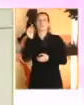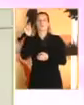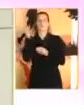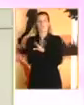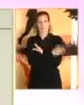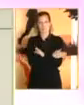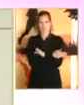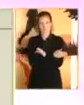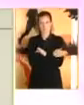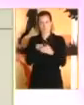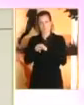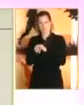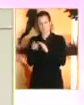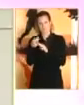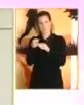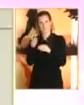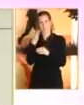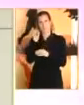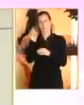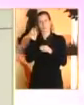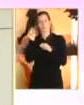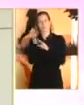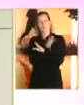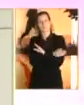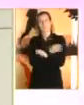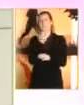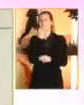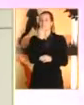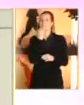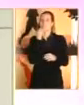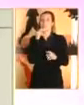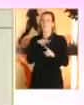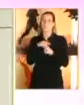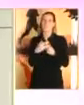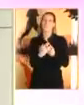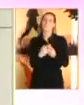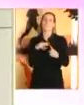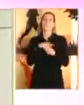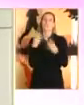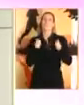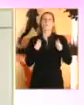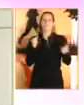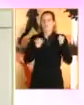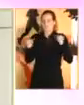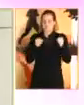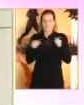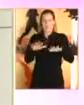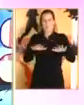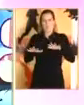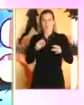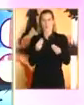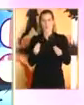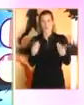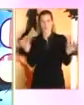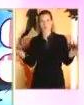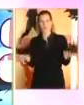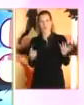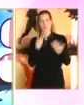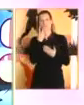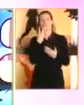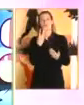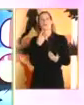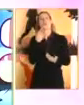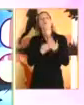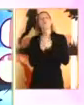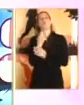vida muy ajetreado, uh-huh. mucho jaleo, pues lo que podemos hacer es tomarla 3 veces al día. Mira, lo va a hacer en agua caliente. En agua caliente si porque